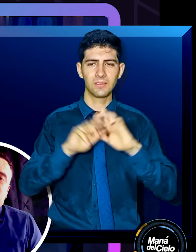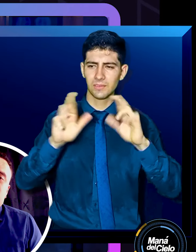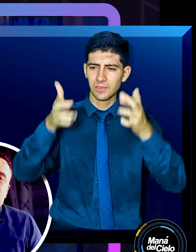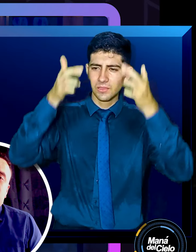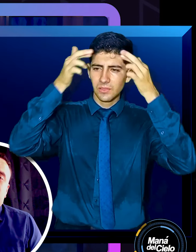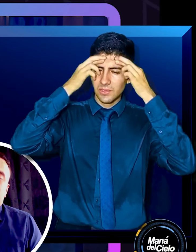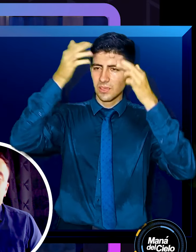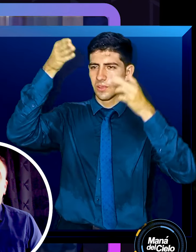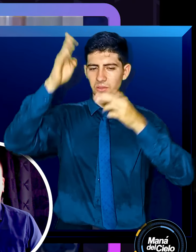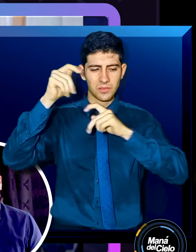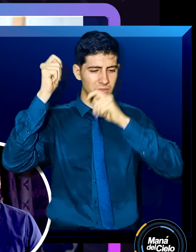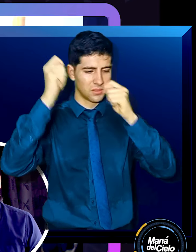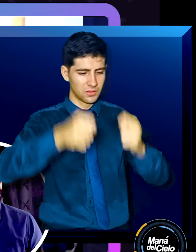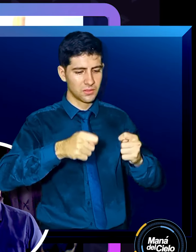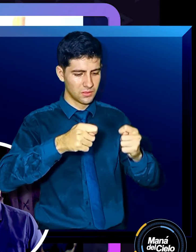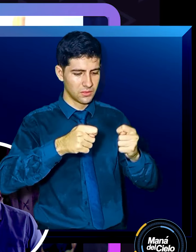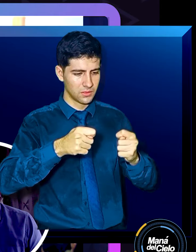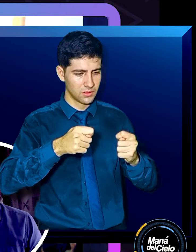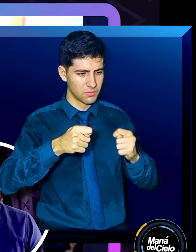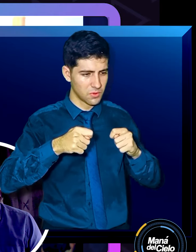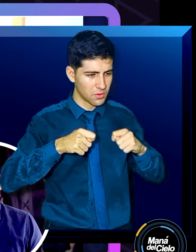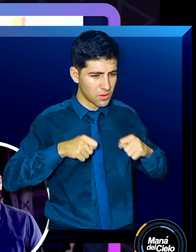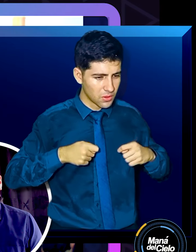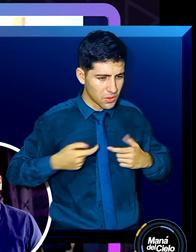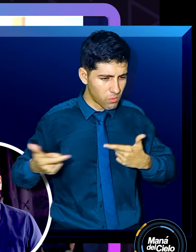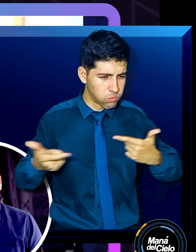quien nos sacaba a la guerra a la hora de la verdad eras tú.